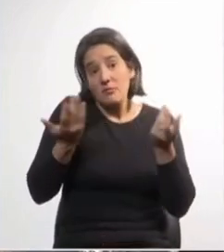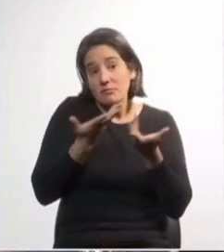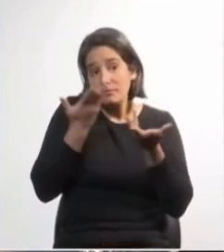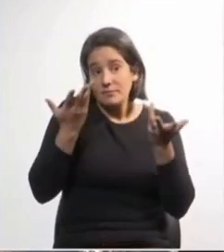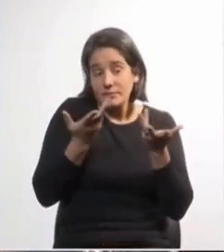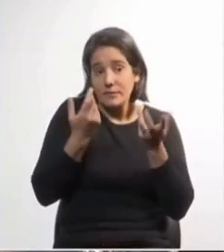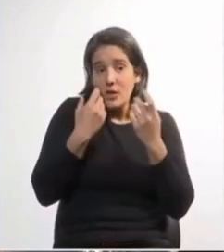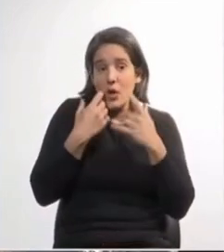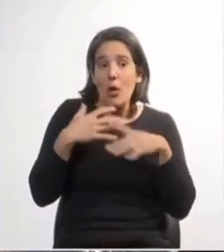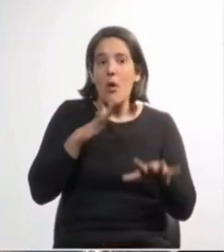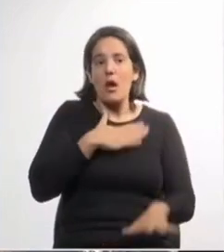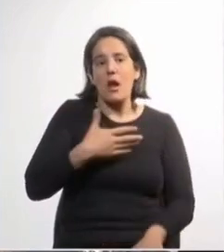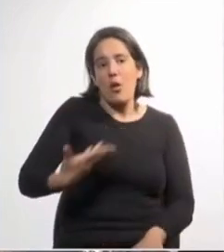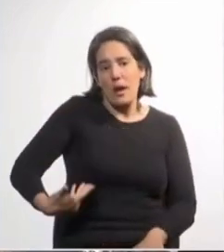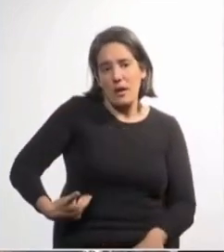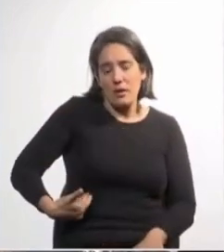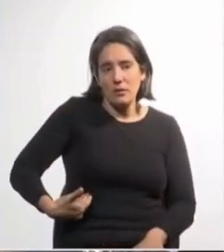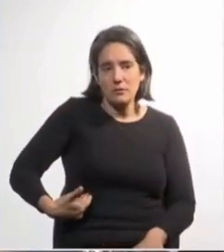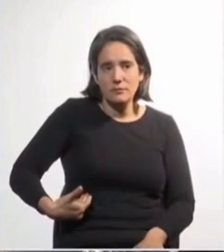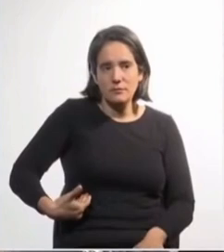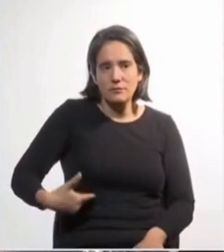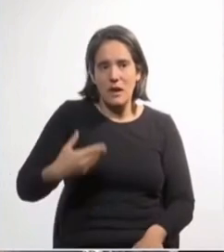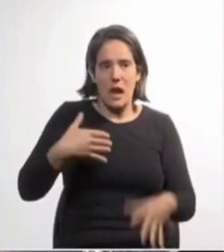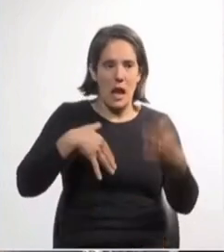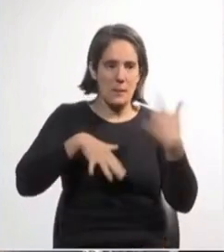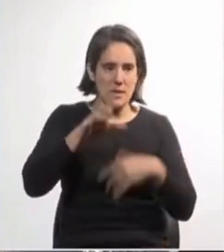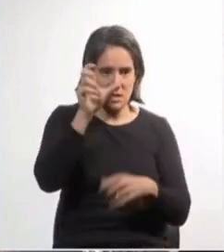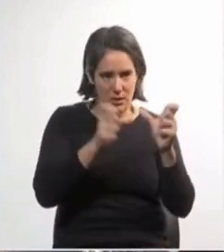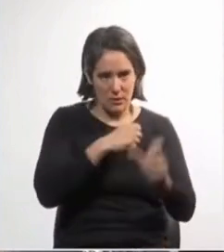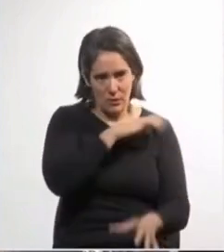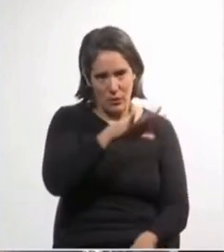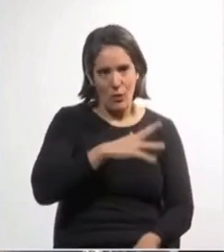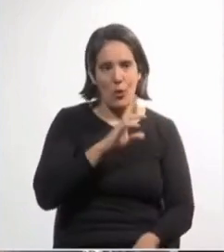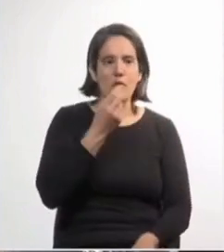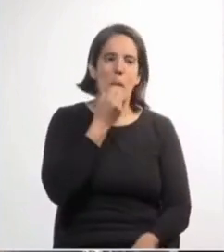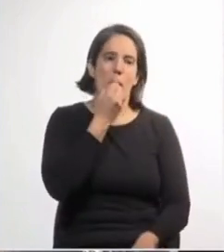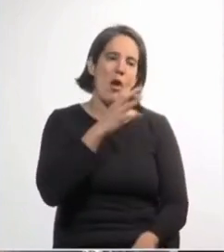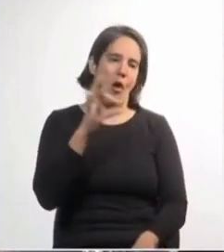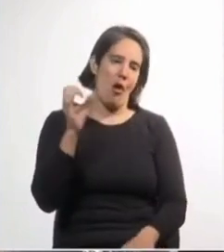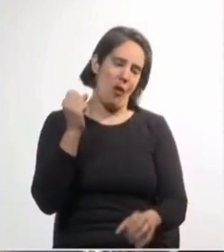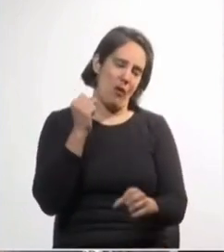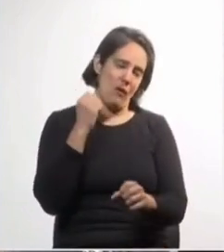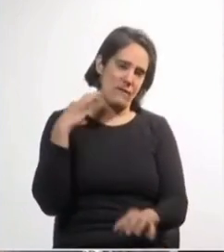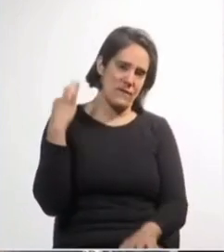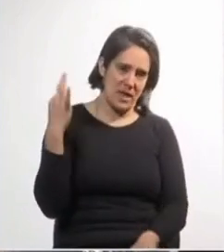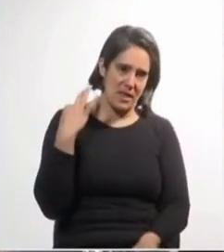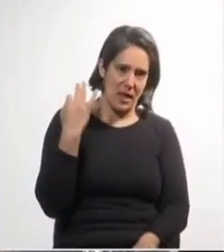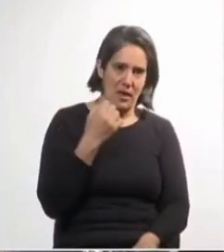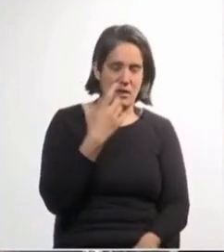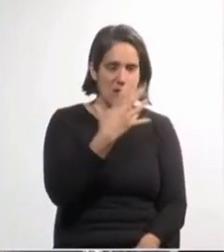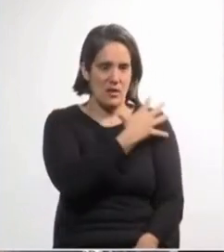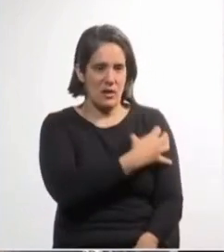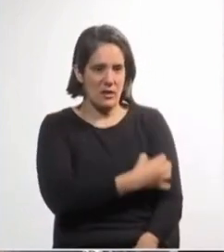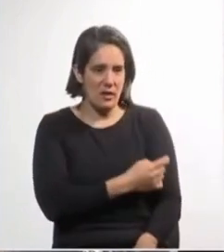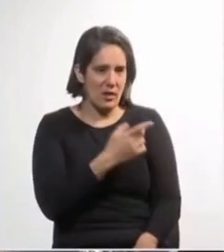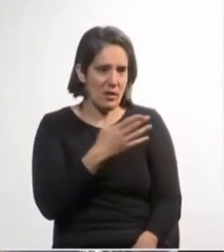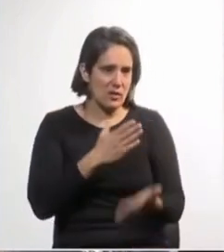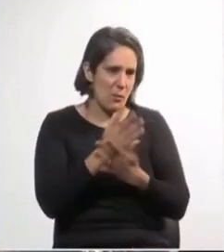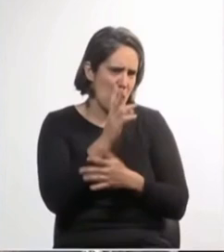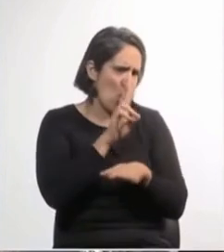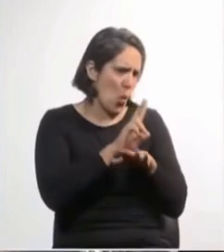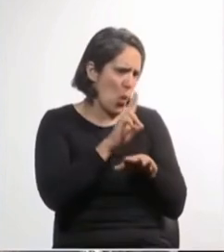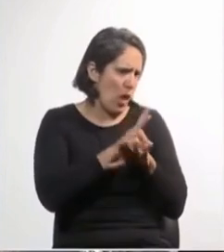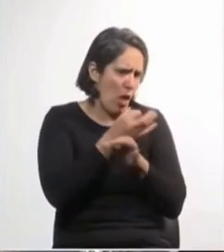por acción del gobierno la enorme mayoría de los uruguayos viven mejor, los más vulnerables son objeto de un